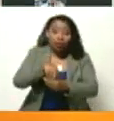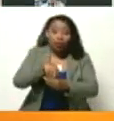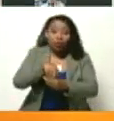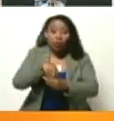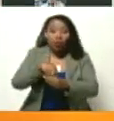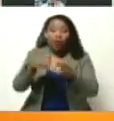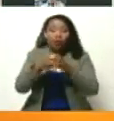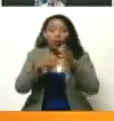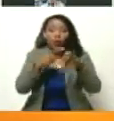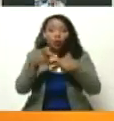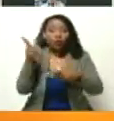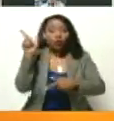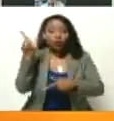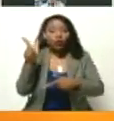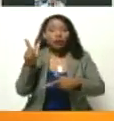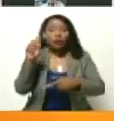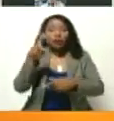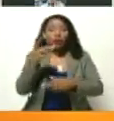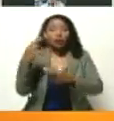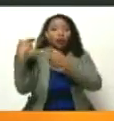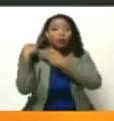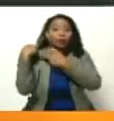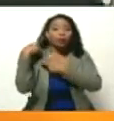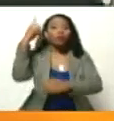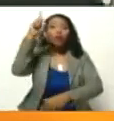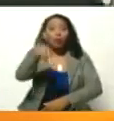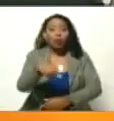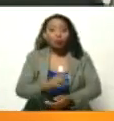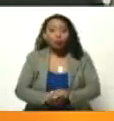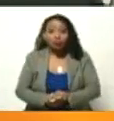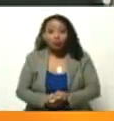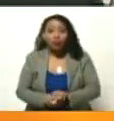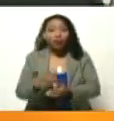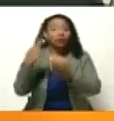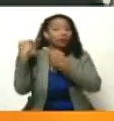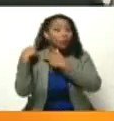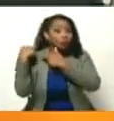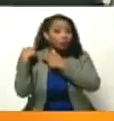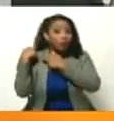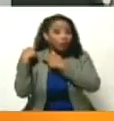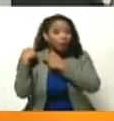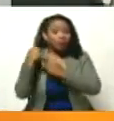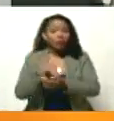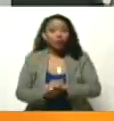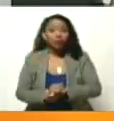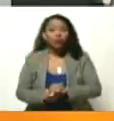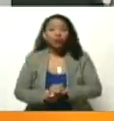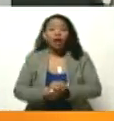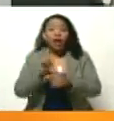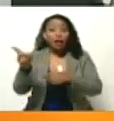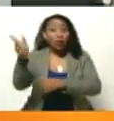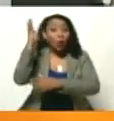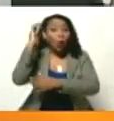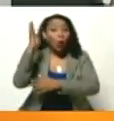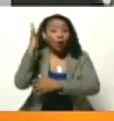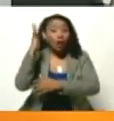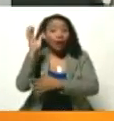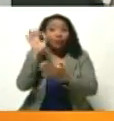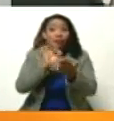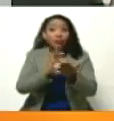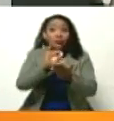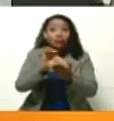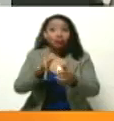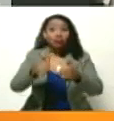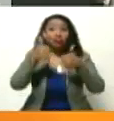calle, en su comunidad, en la UH, sino la responsabilidad, la responsabilidad. Eso ha sido una jornada